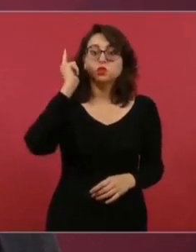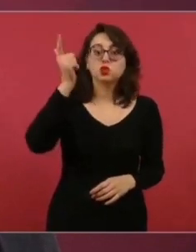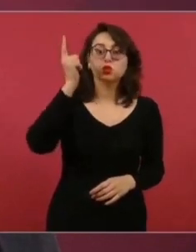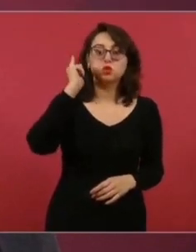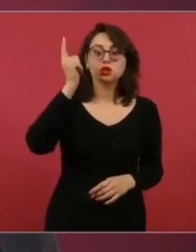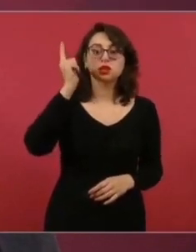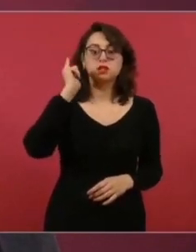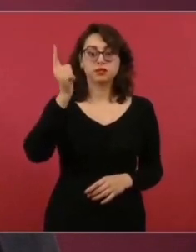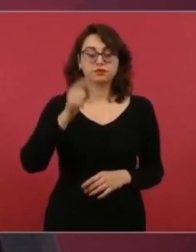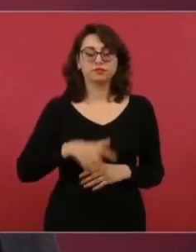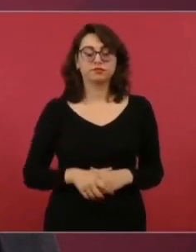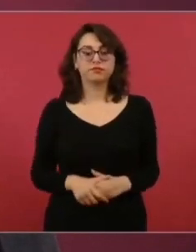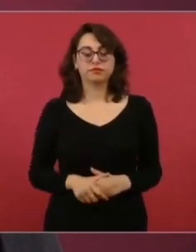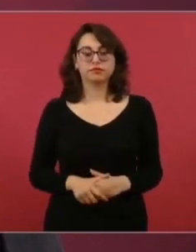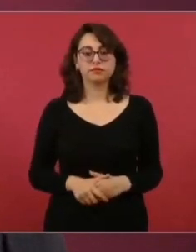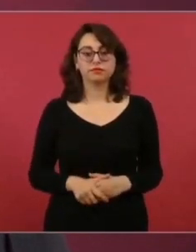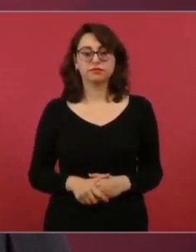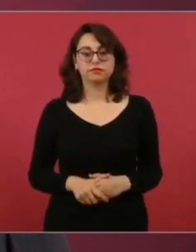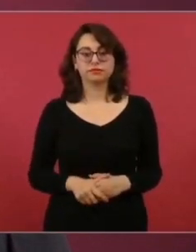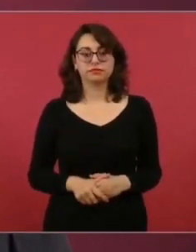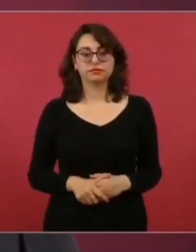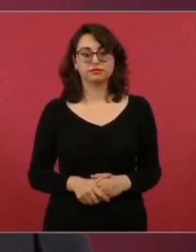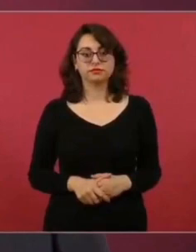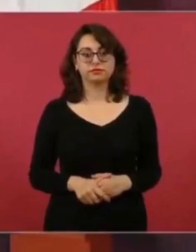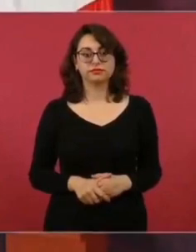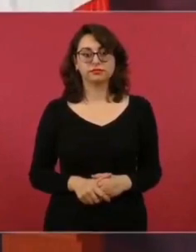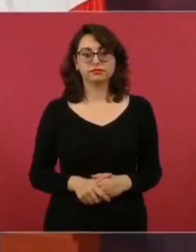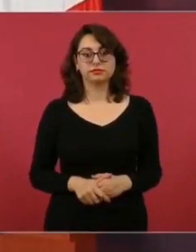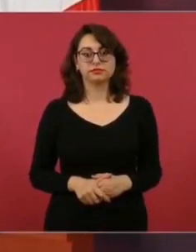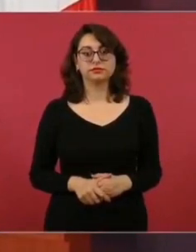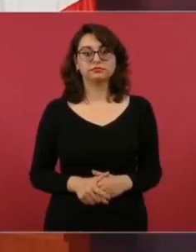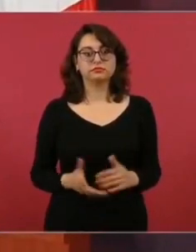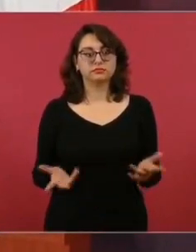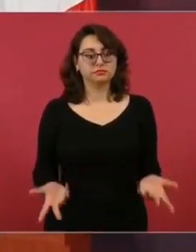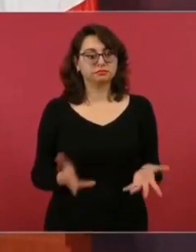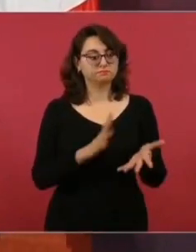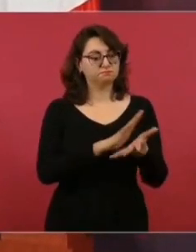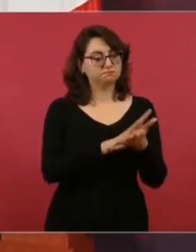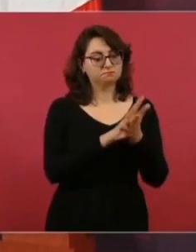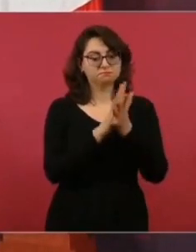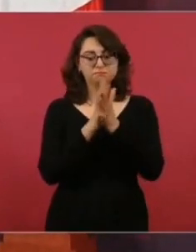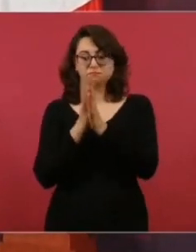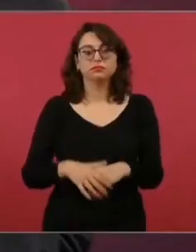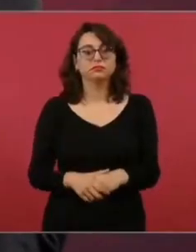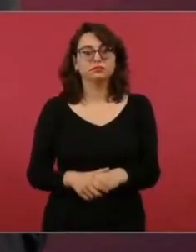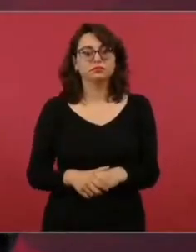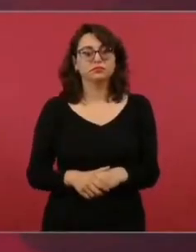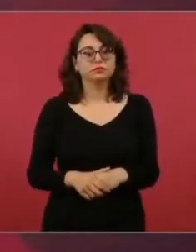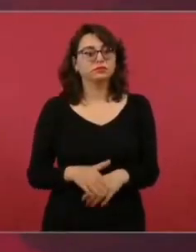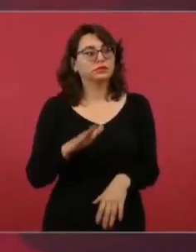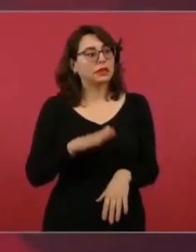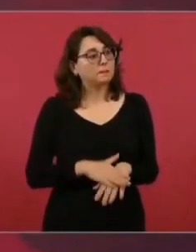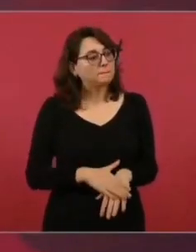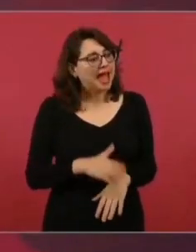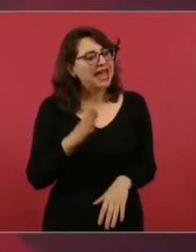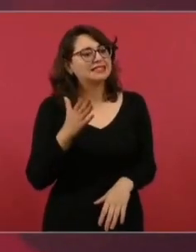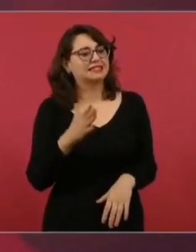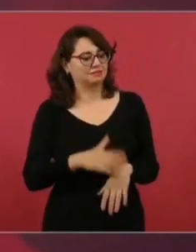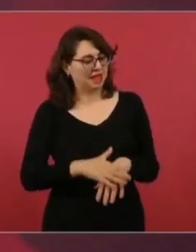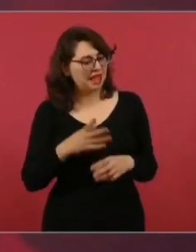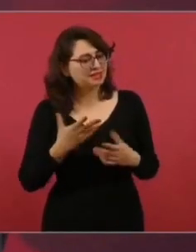piden más, si me exigen más y si me dicen, a ver, dígalo en lo que tarda